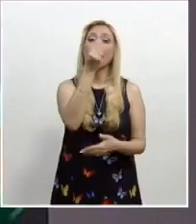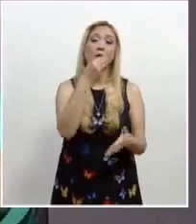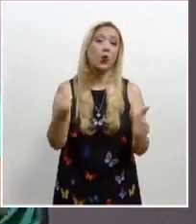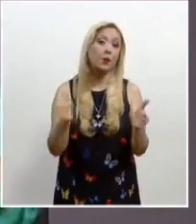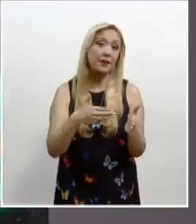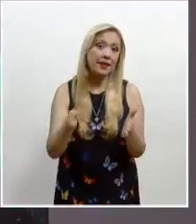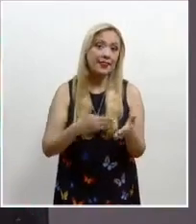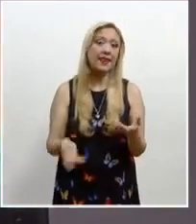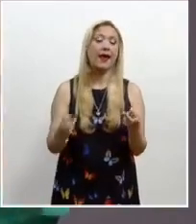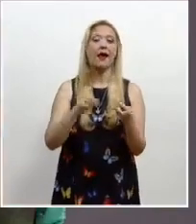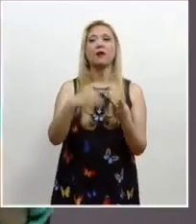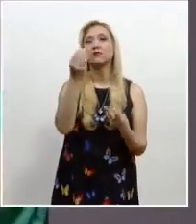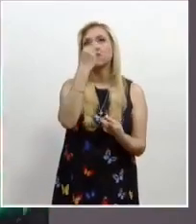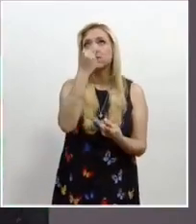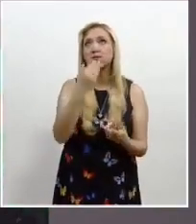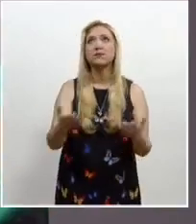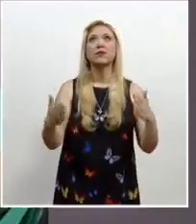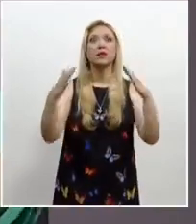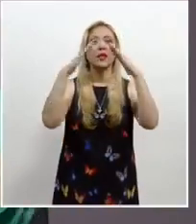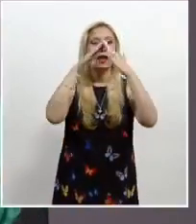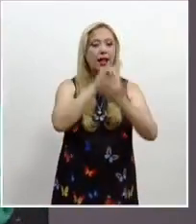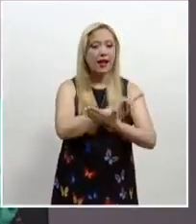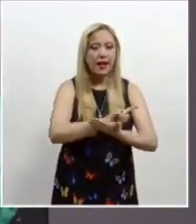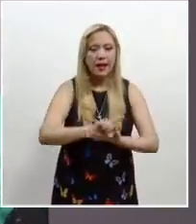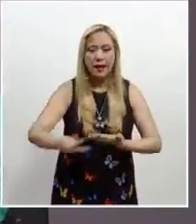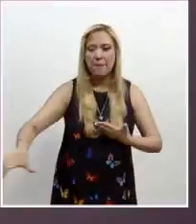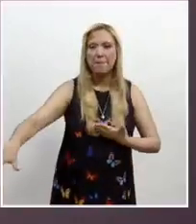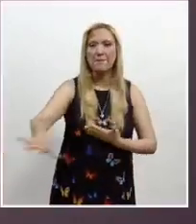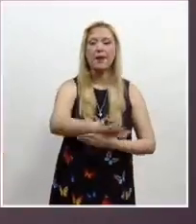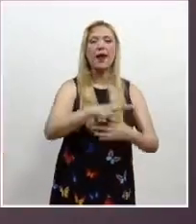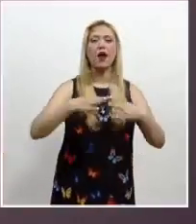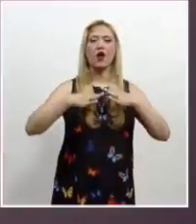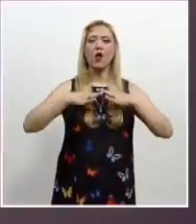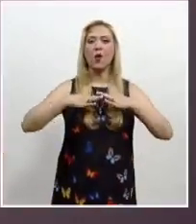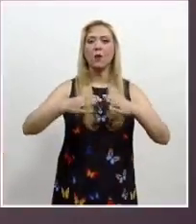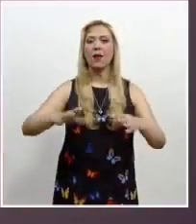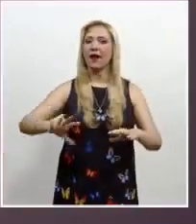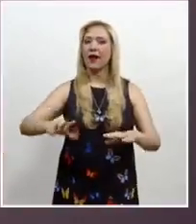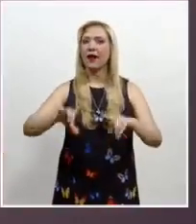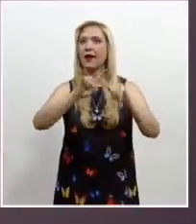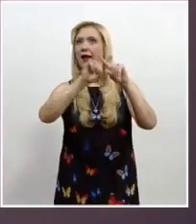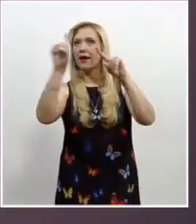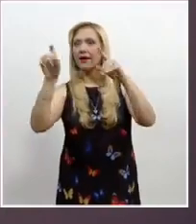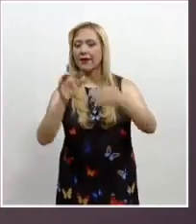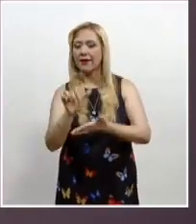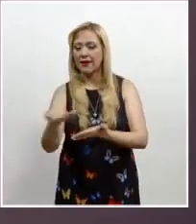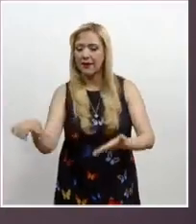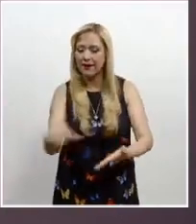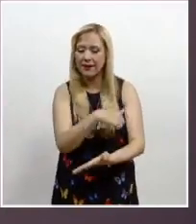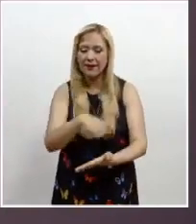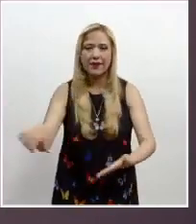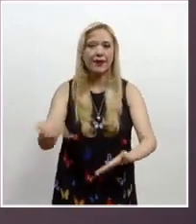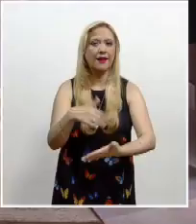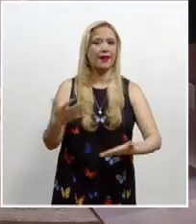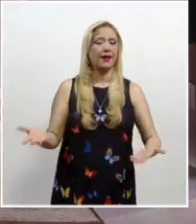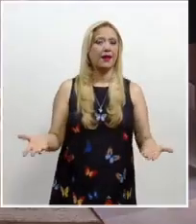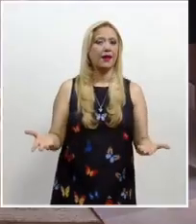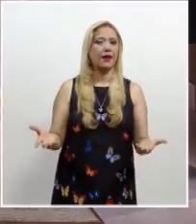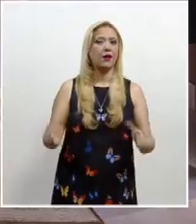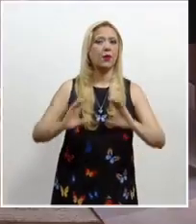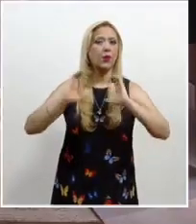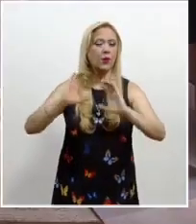el sustento, la casa limpia, la ropa lista. Y sobre todo se refiere también este tema de los